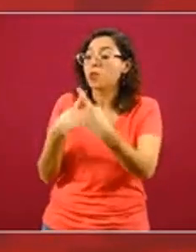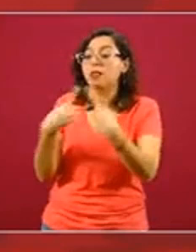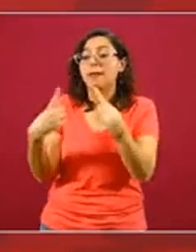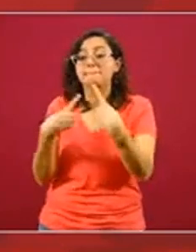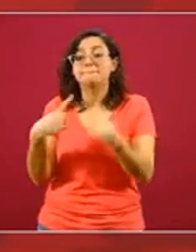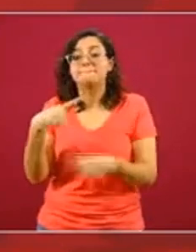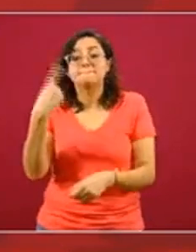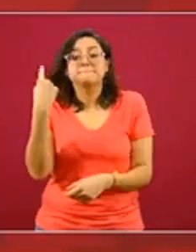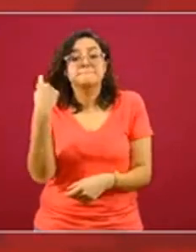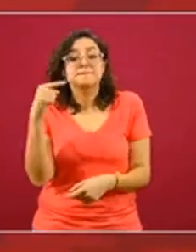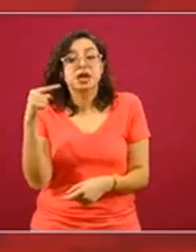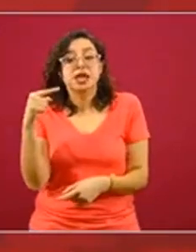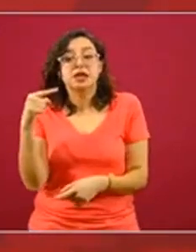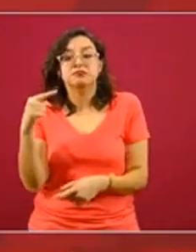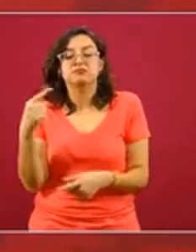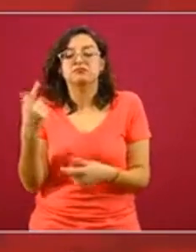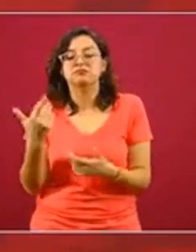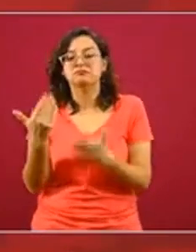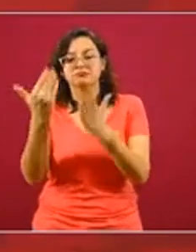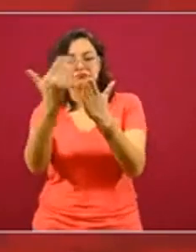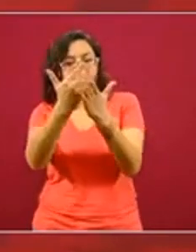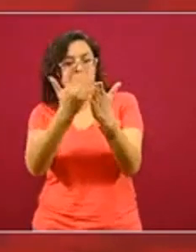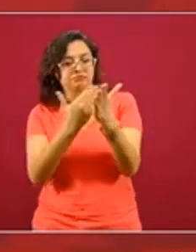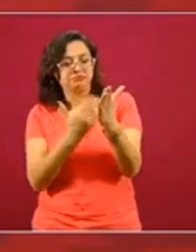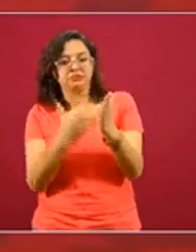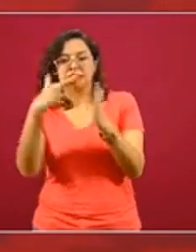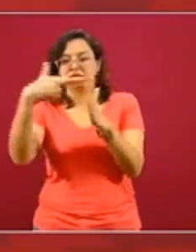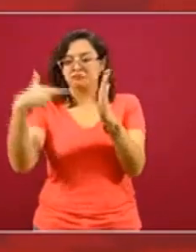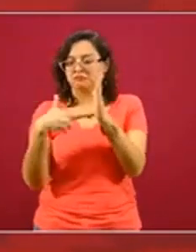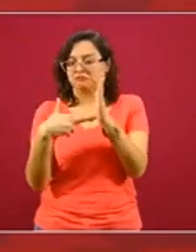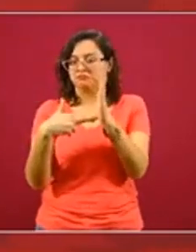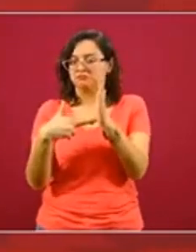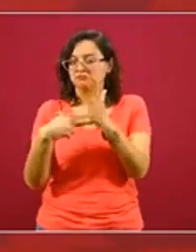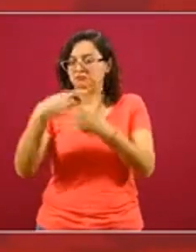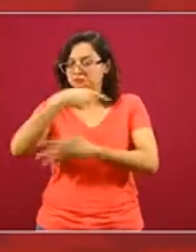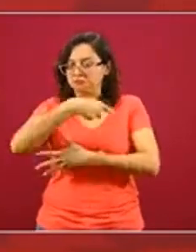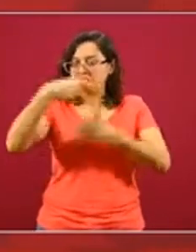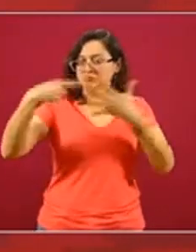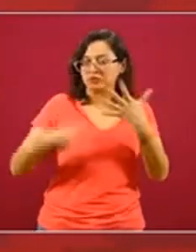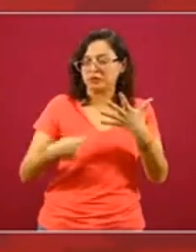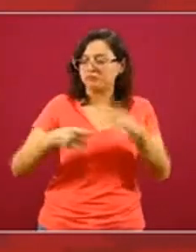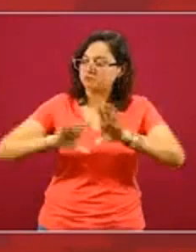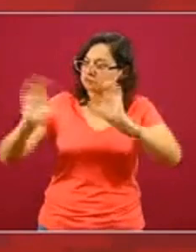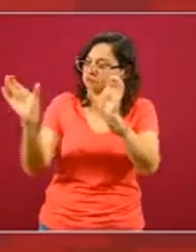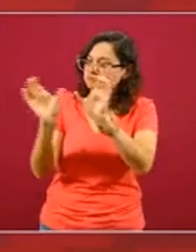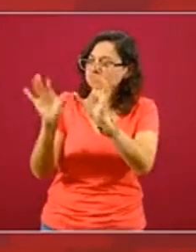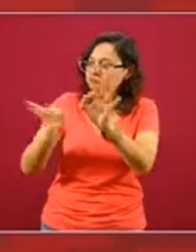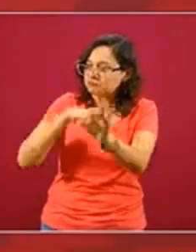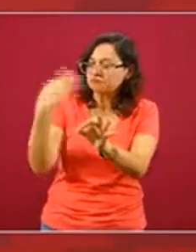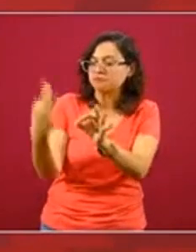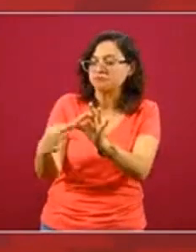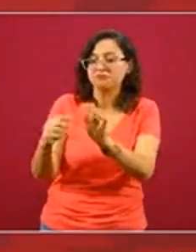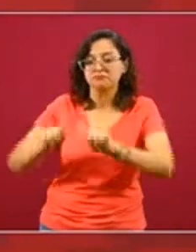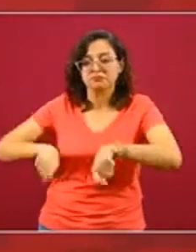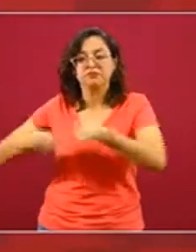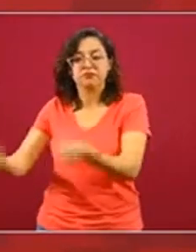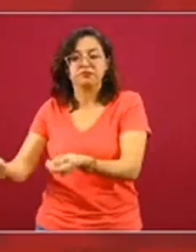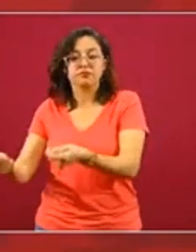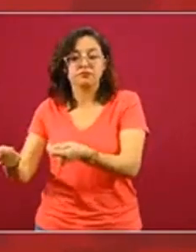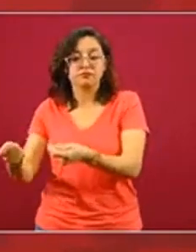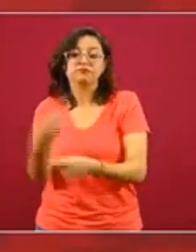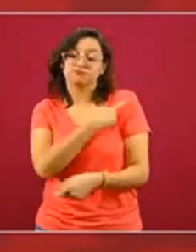se alinearan a una serie de criterios correspondientes a la certificación misma, que es una